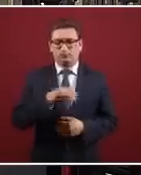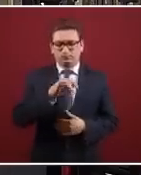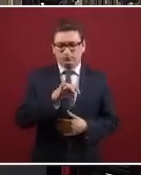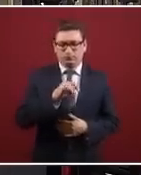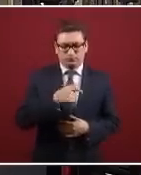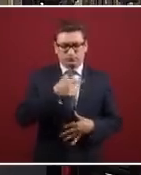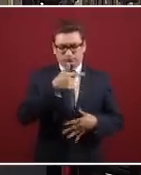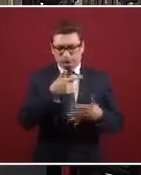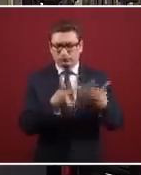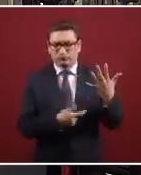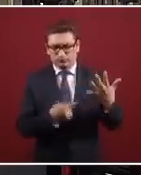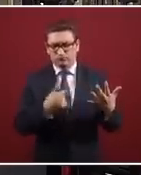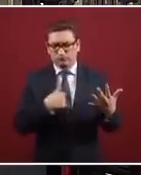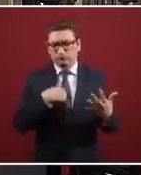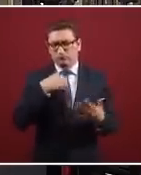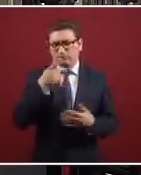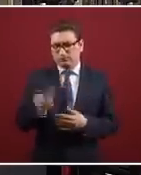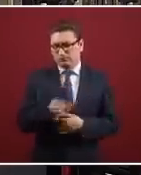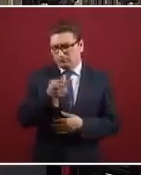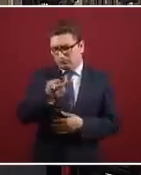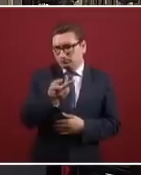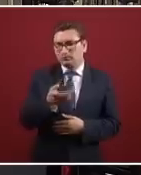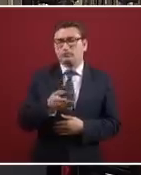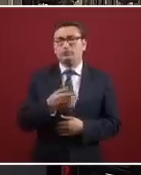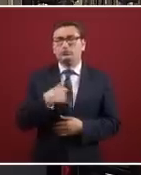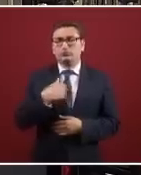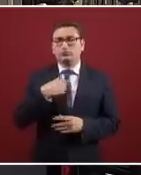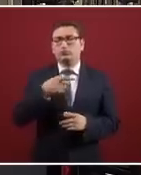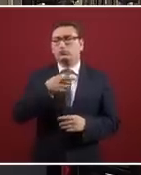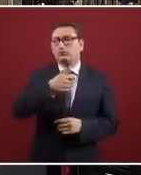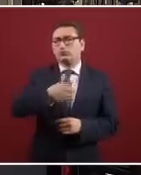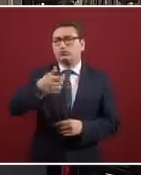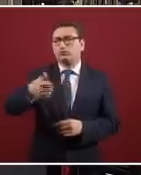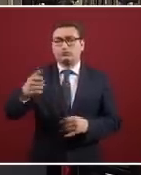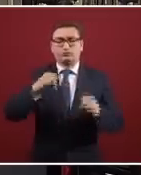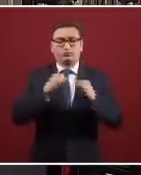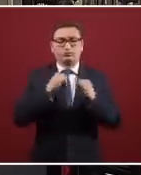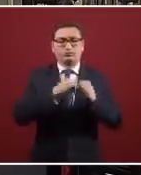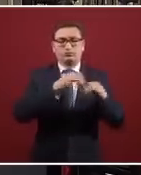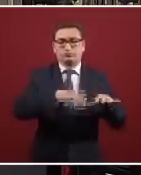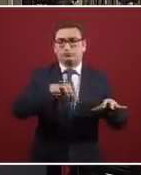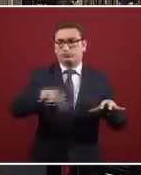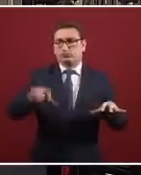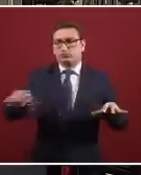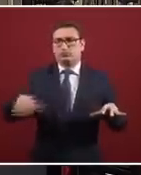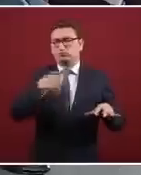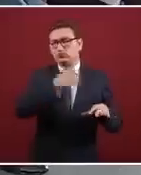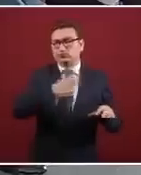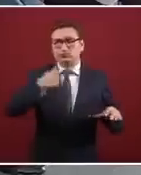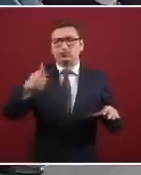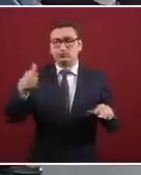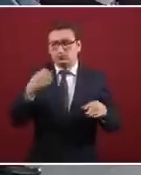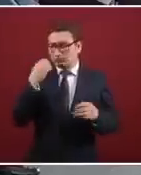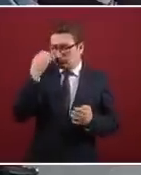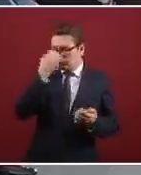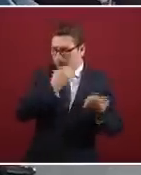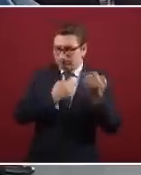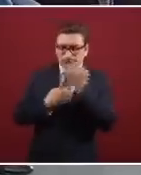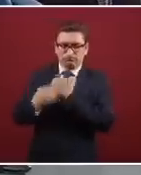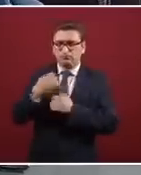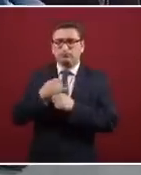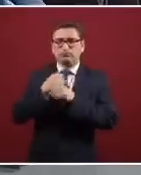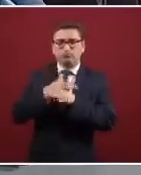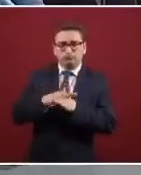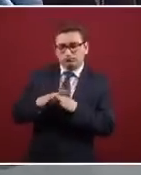Mi pregunta específica es si hay un análisis que le hayan entregado dependencia por dependencia para que ellos sepan a quién tenían